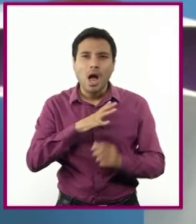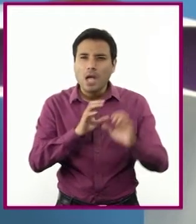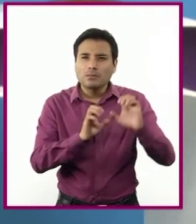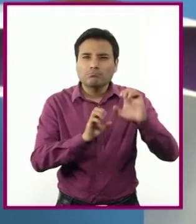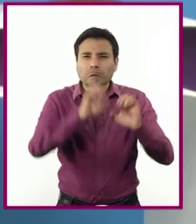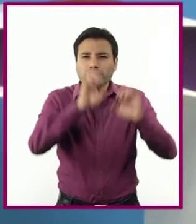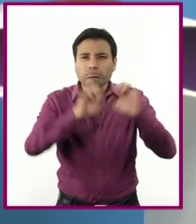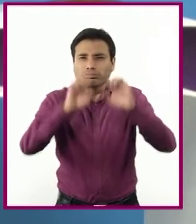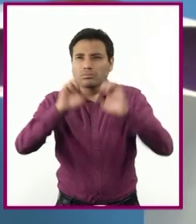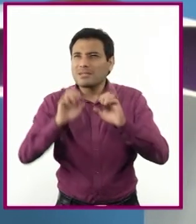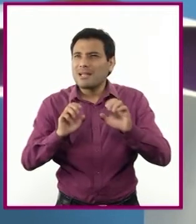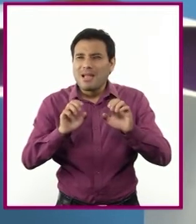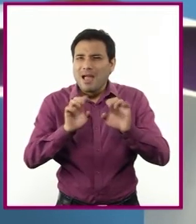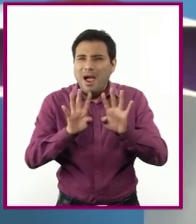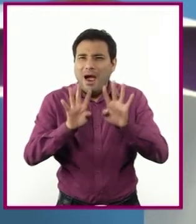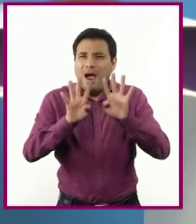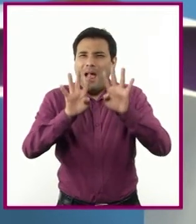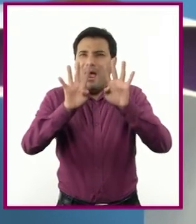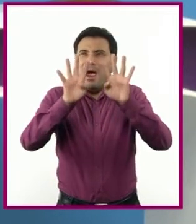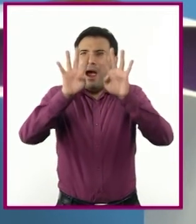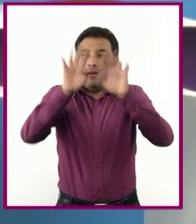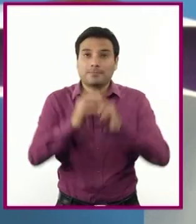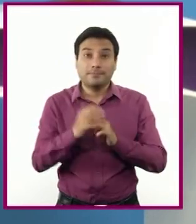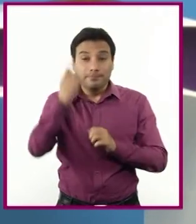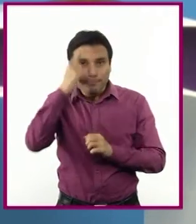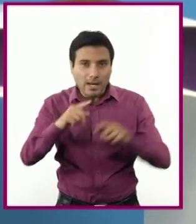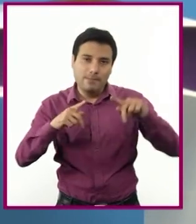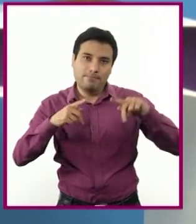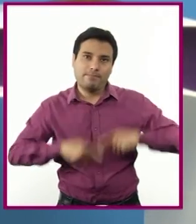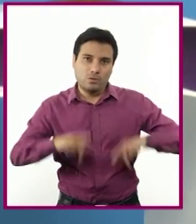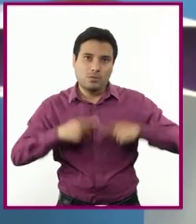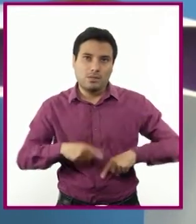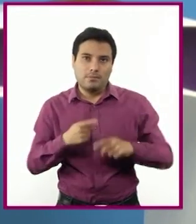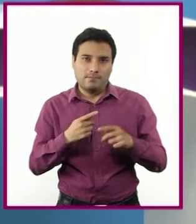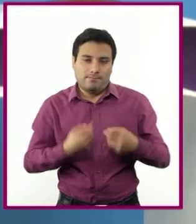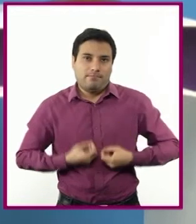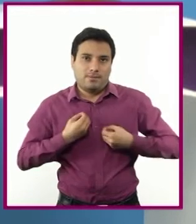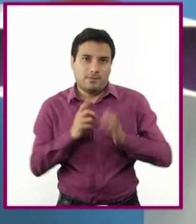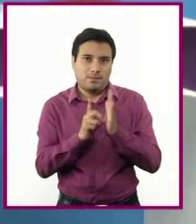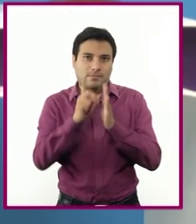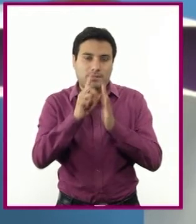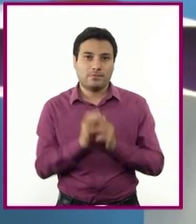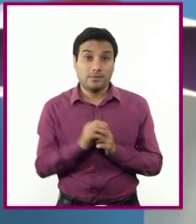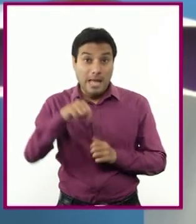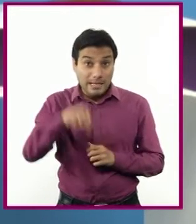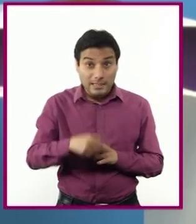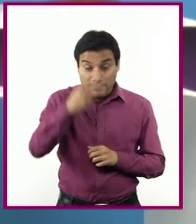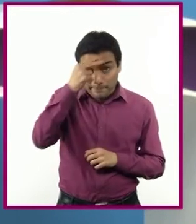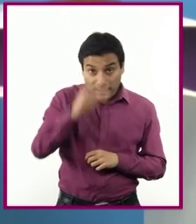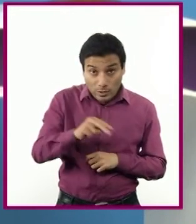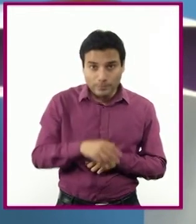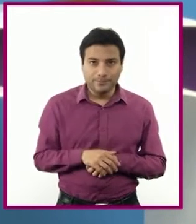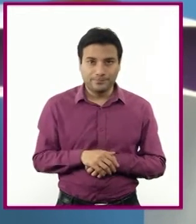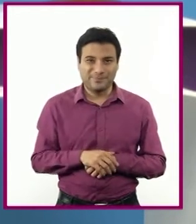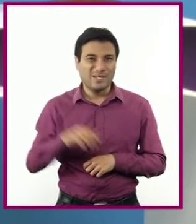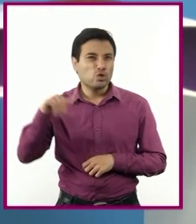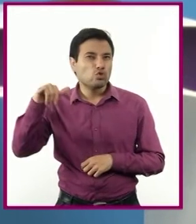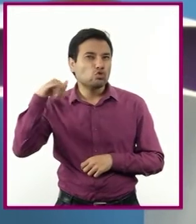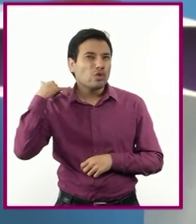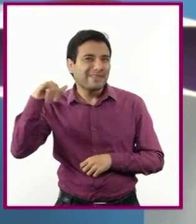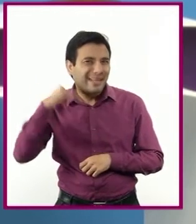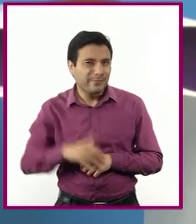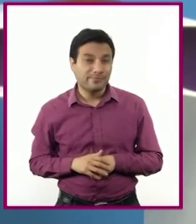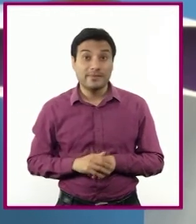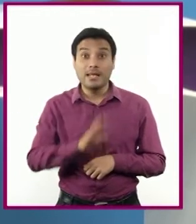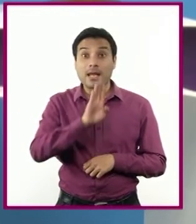para aprovechar el espacio de manera vertical. En el caso de nuestro país, la península de Yucatán y